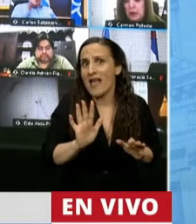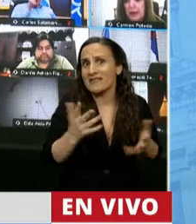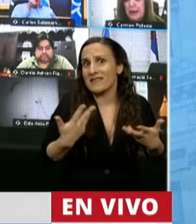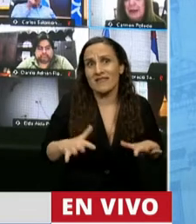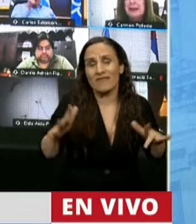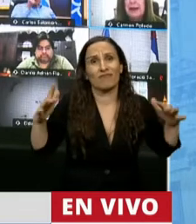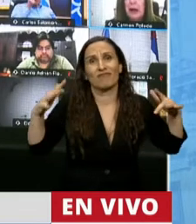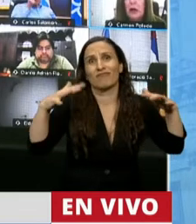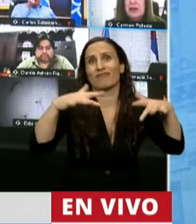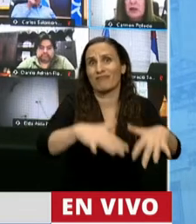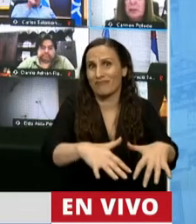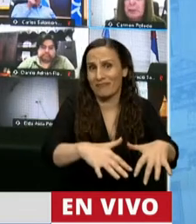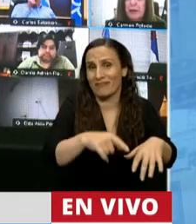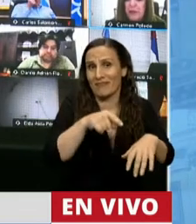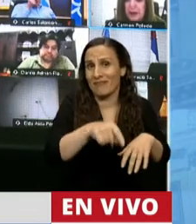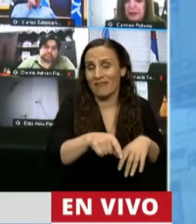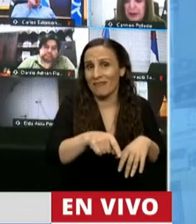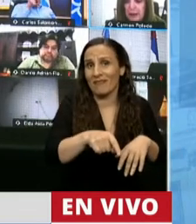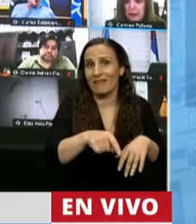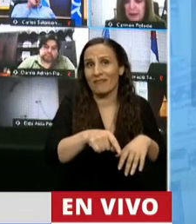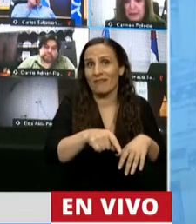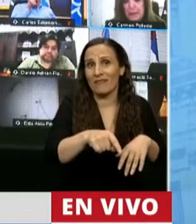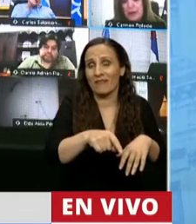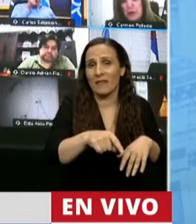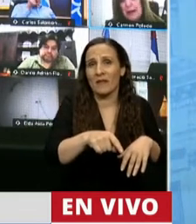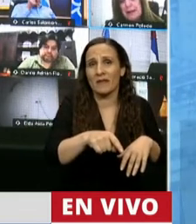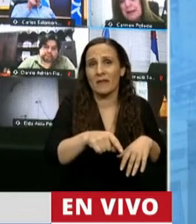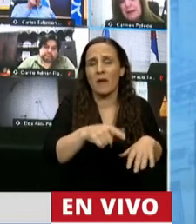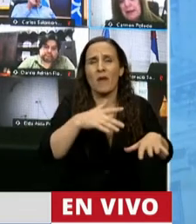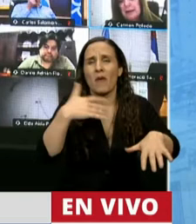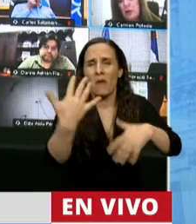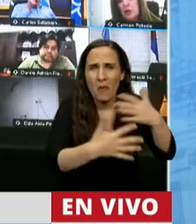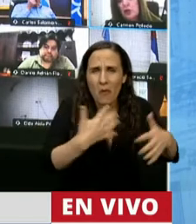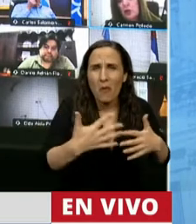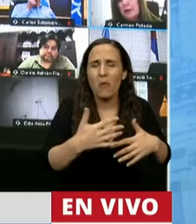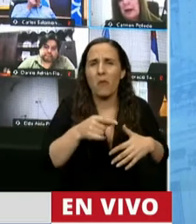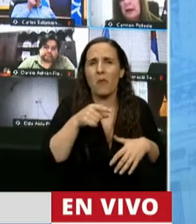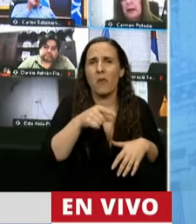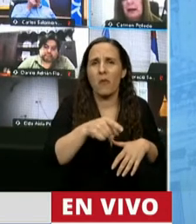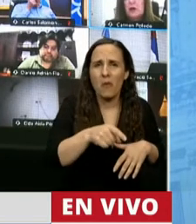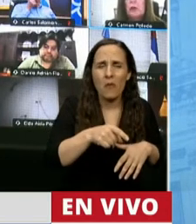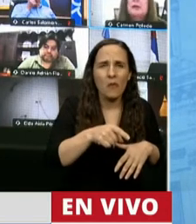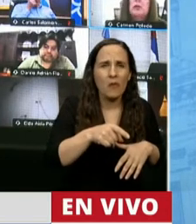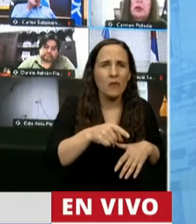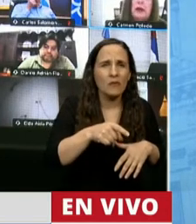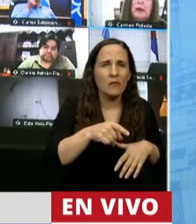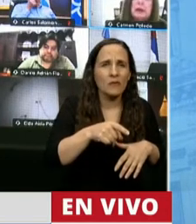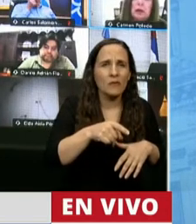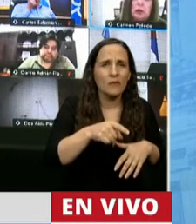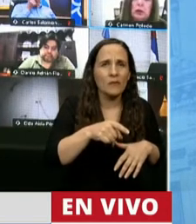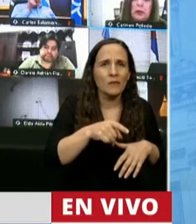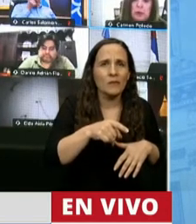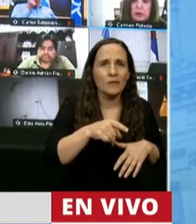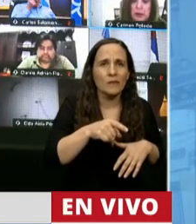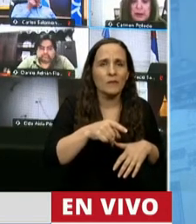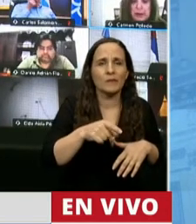sería la ocasión perfecta para toda clase de incidentes, cuyas consecuencias caerían sobre las autoridades de la Ciudad Autónoma de Buenos